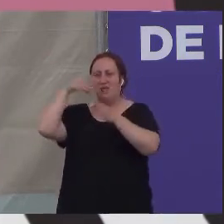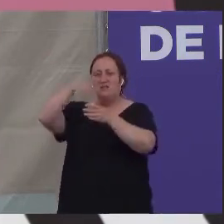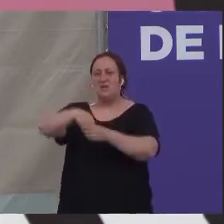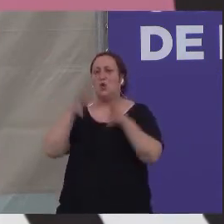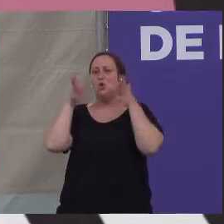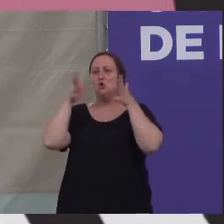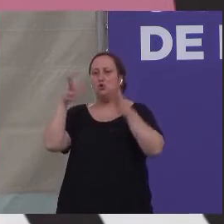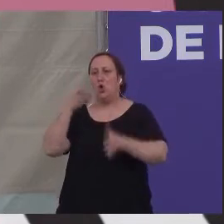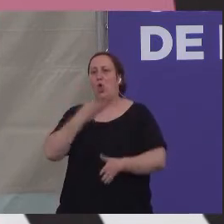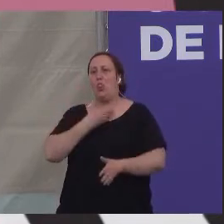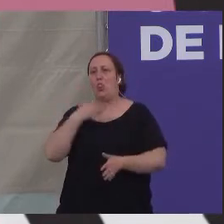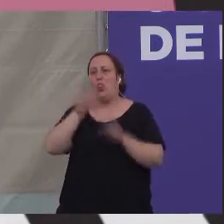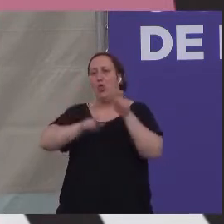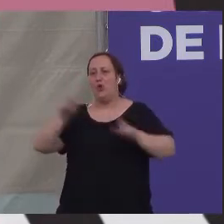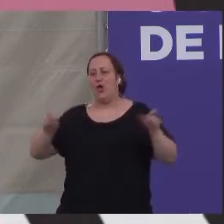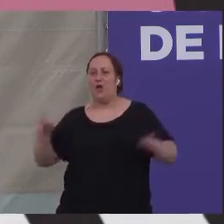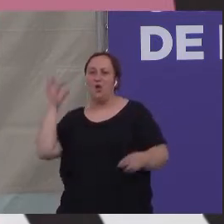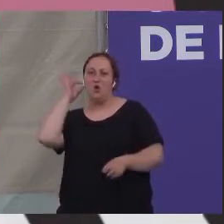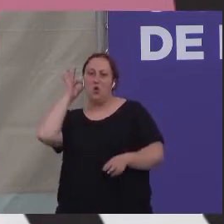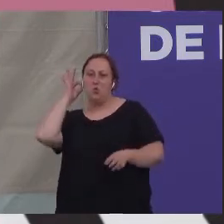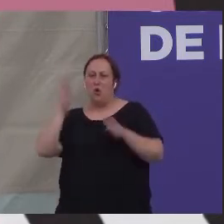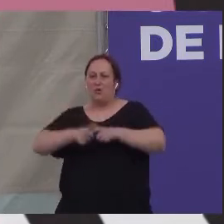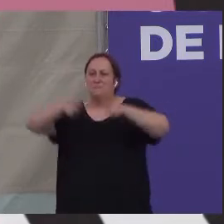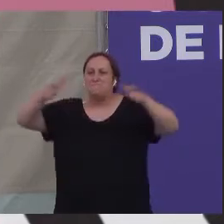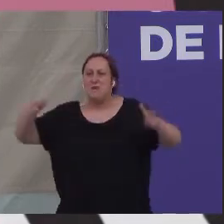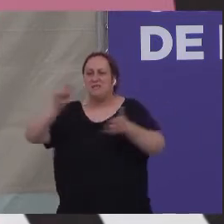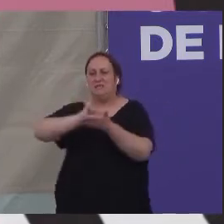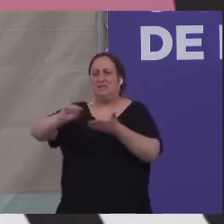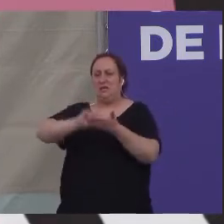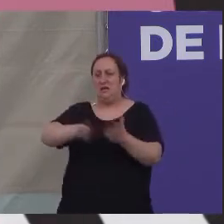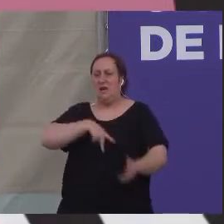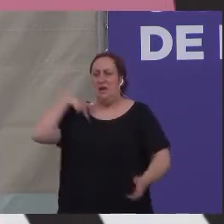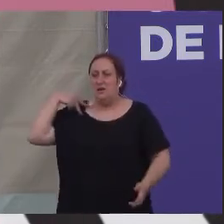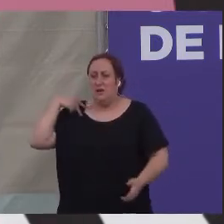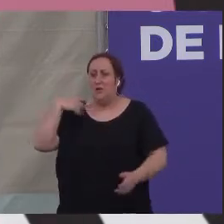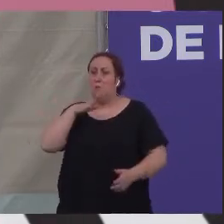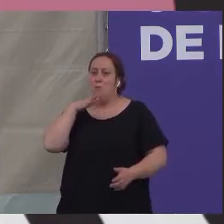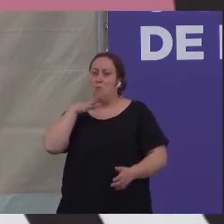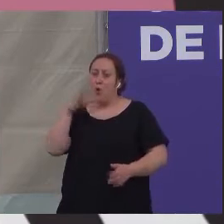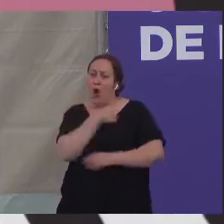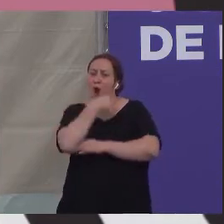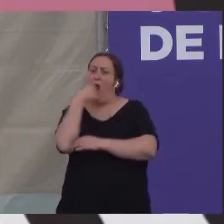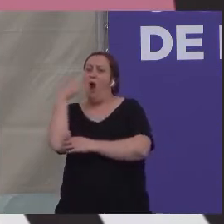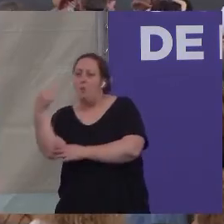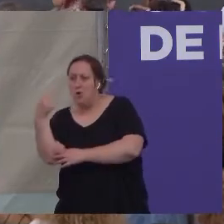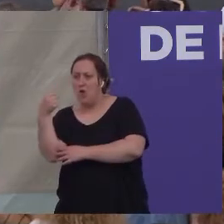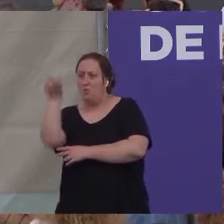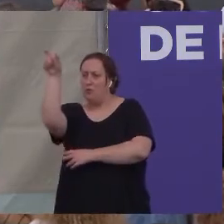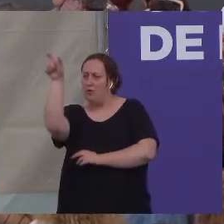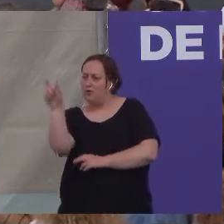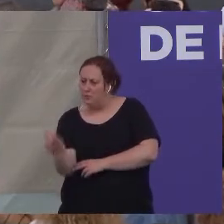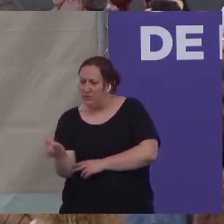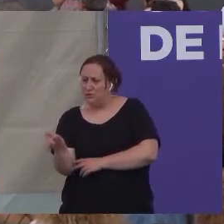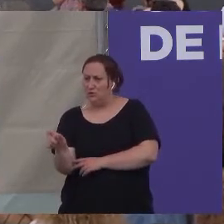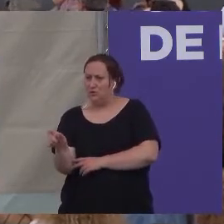ciudadanos, que tengamos muchas más mujeres en las secretarías generales. Y para eso apoyamos a una persona que